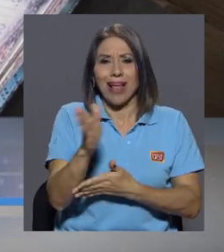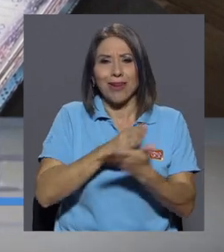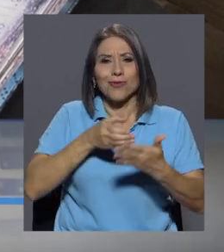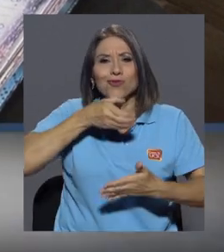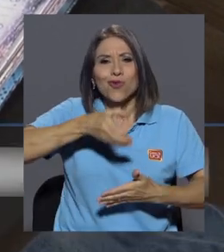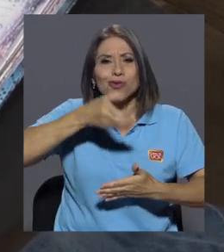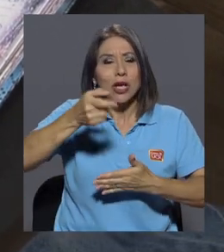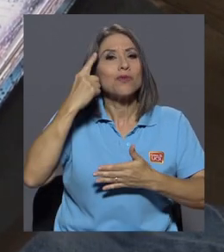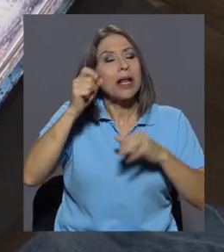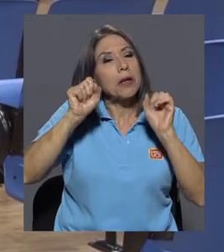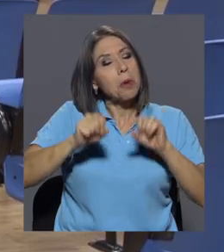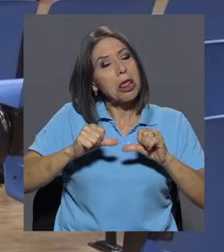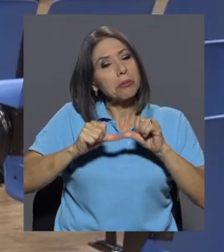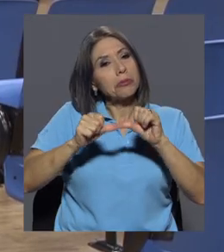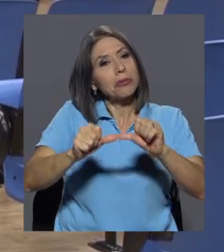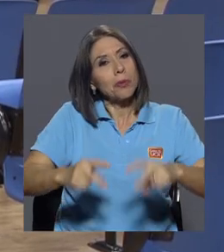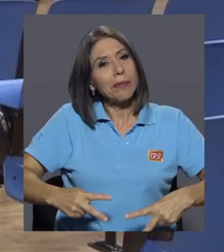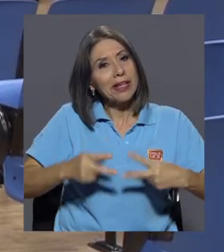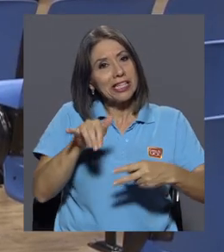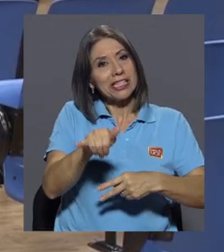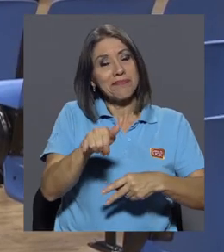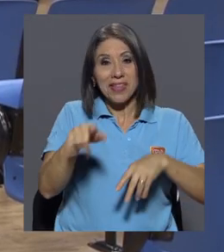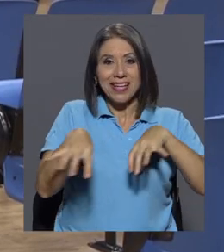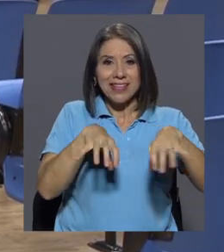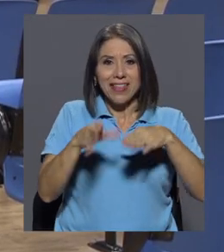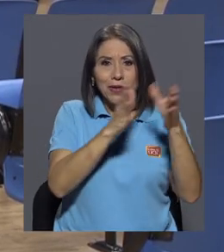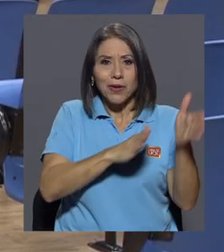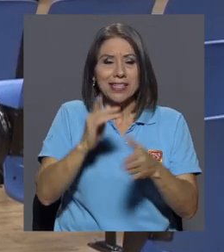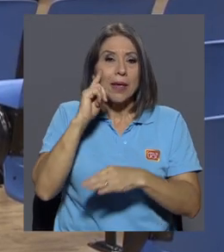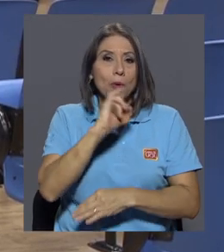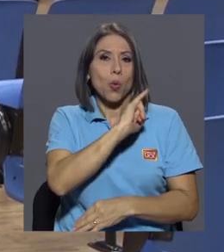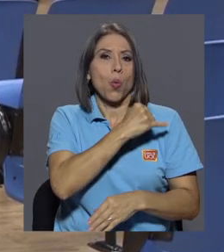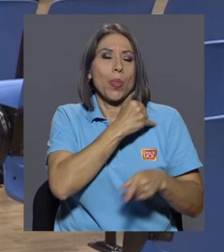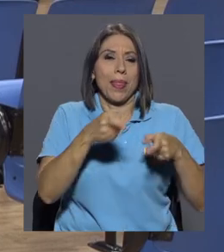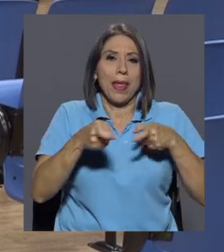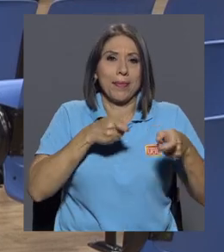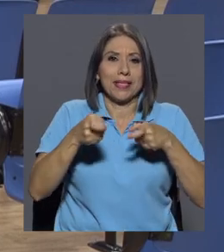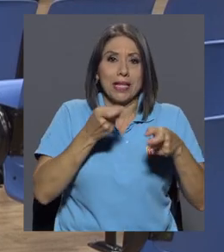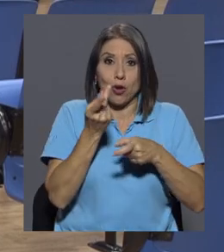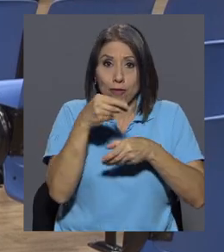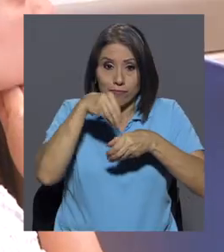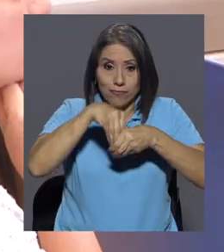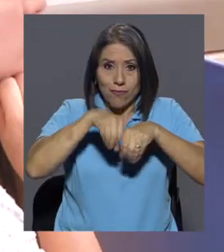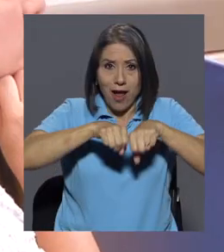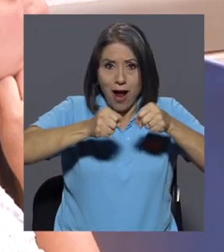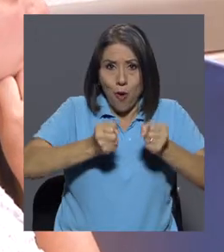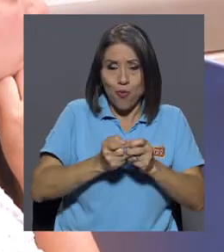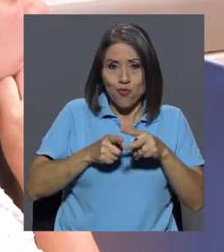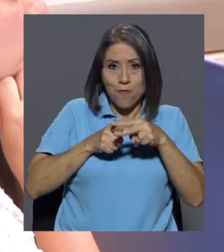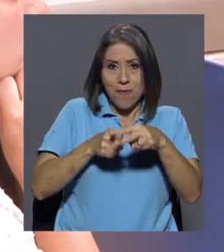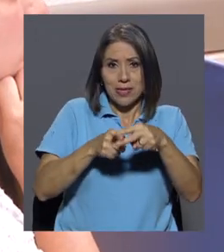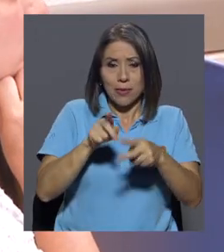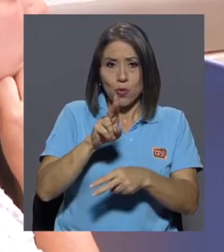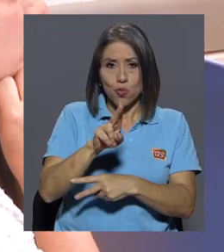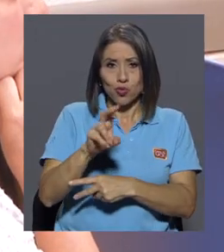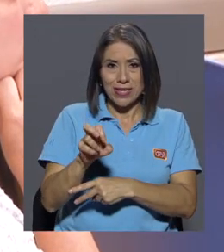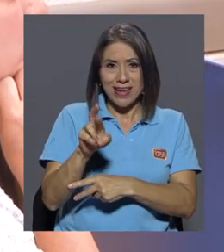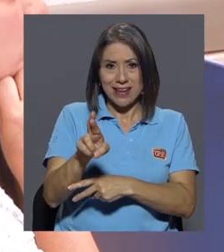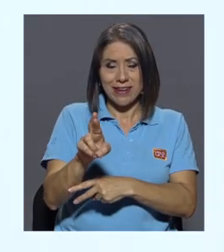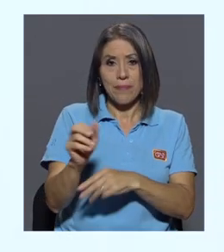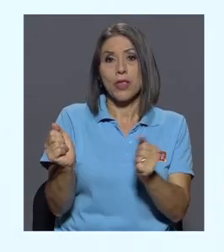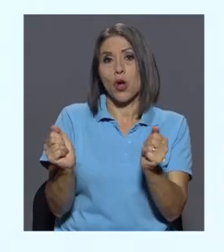lograr convivir con este. Esta actividad fue organizada por la Junta Administradora del Fondo de Ahorro y Préstamo de la UCR y contó